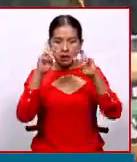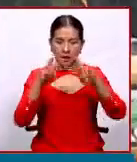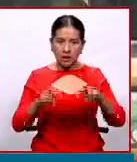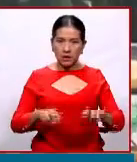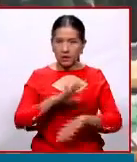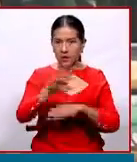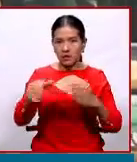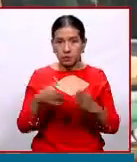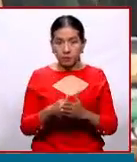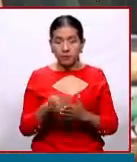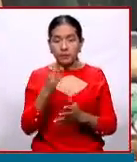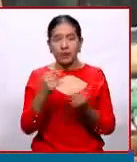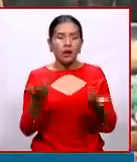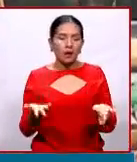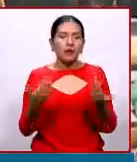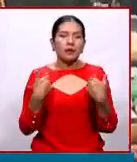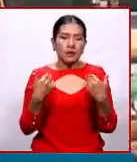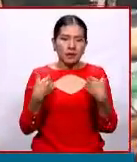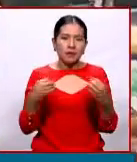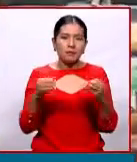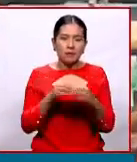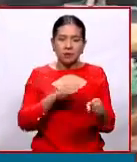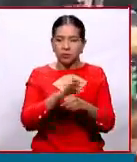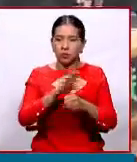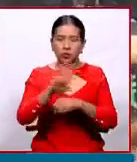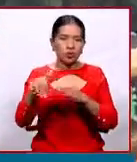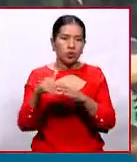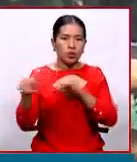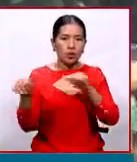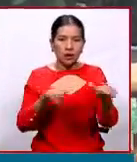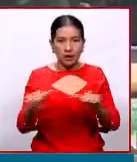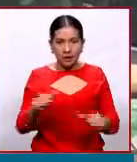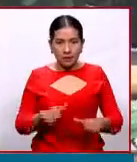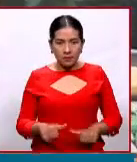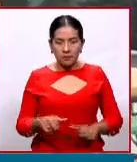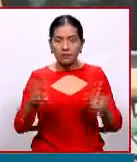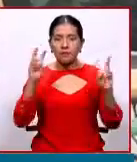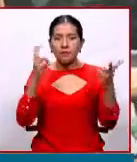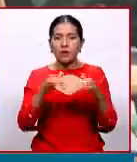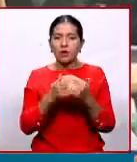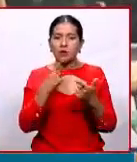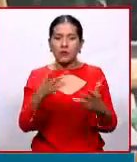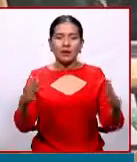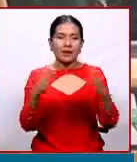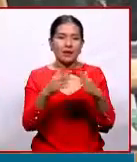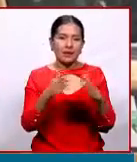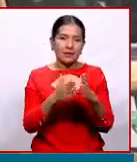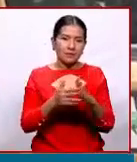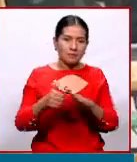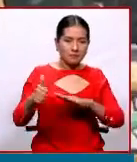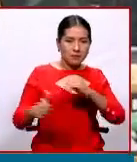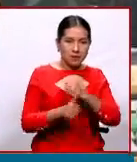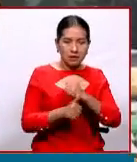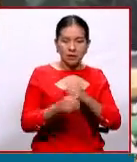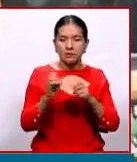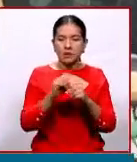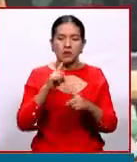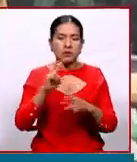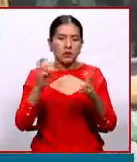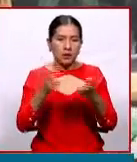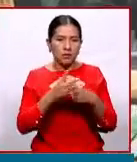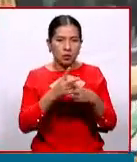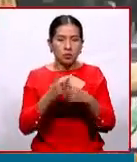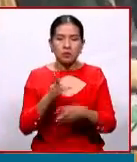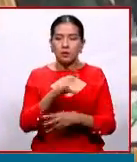exploración. Y tenemos bastante actividad, no solamente como casa matriz, como las subsidiarias. Este año vamos a